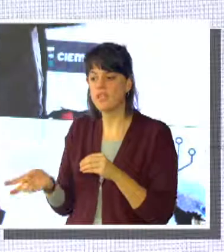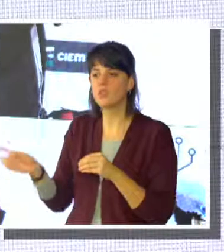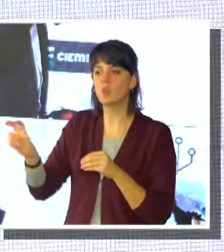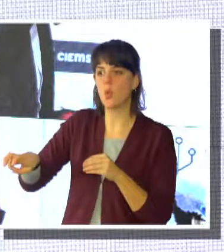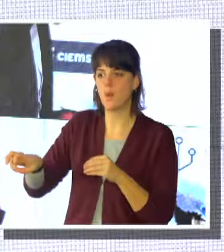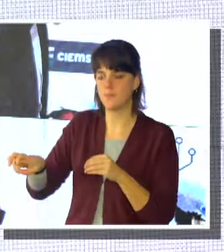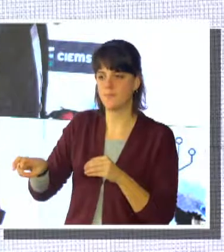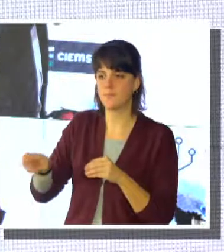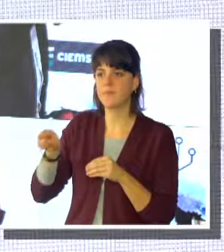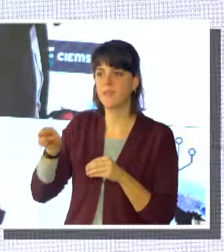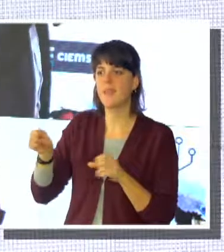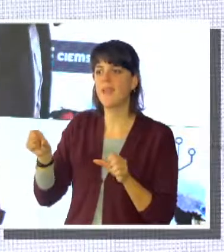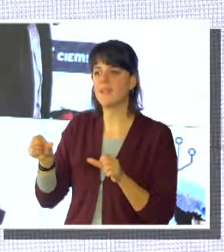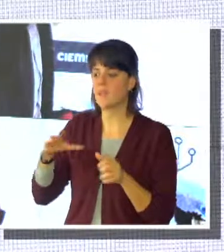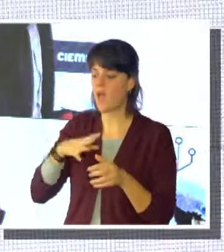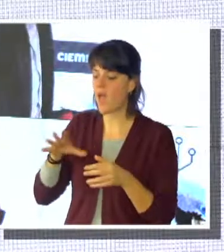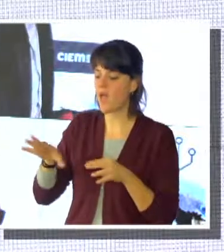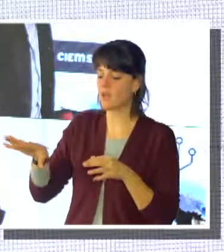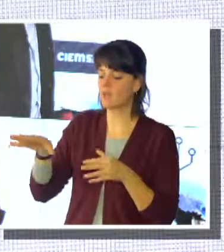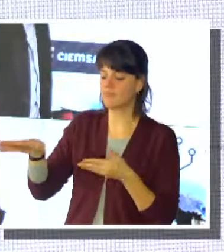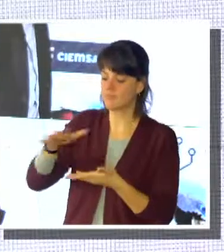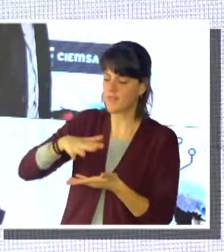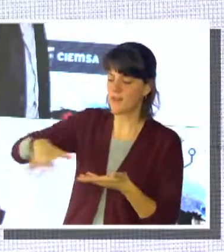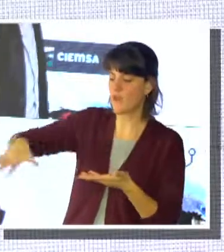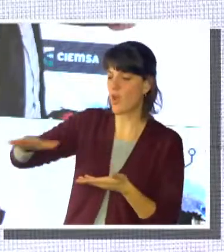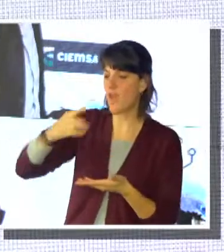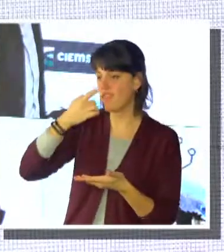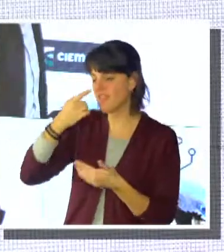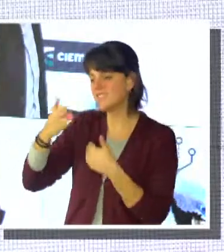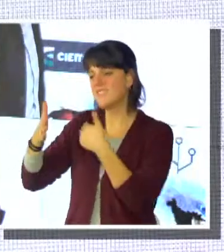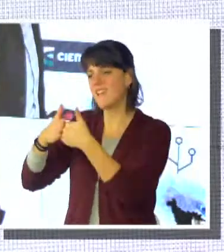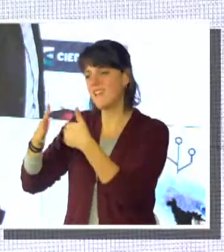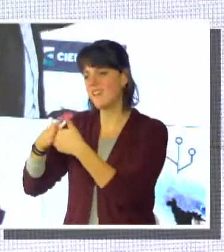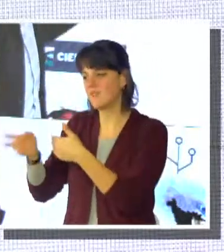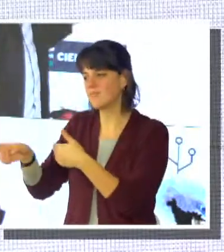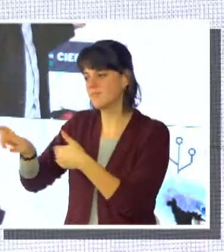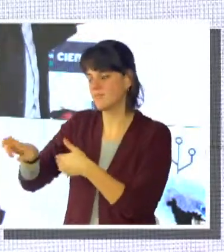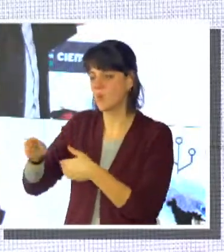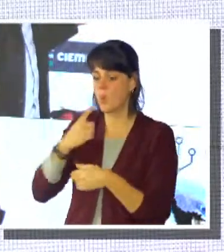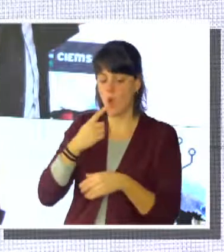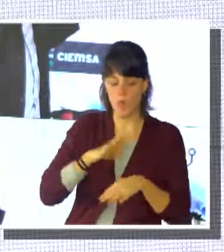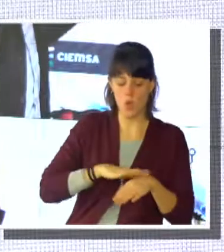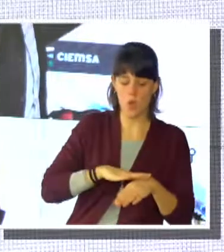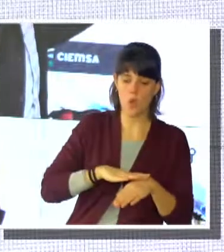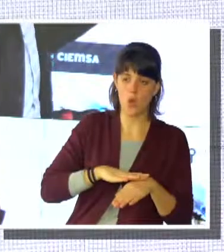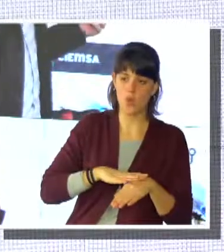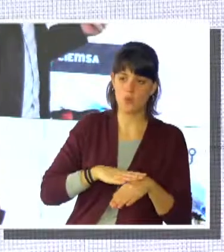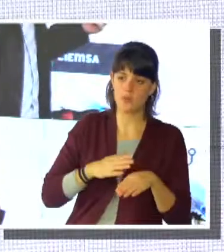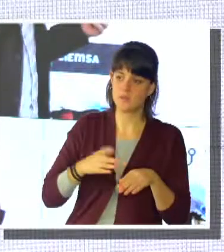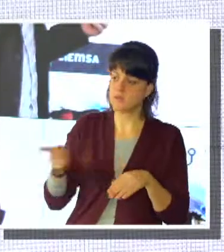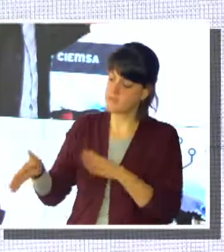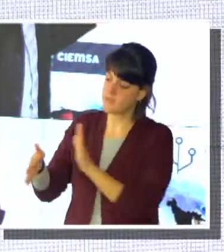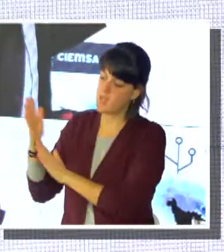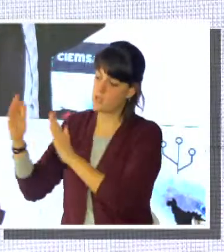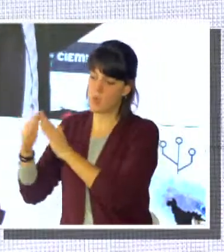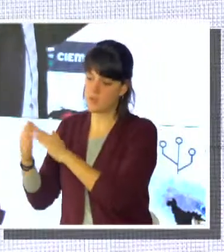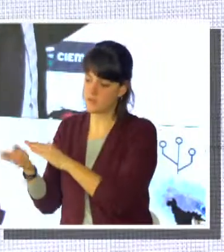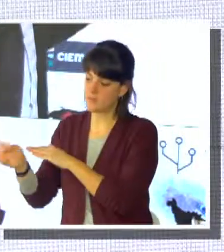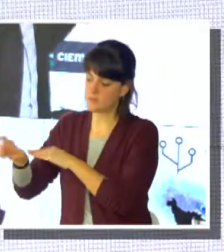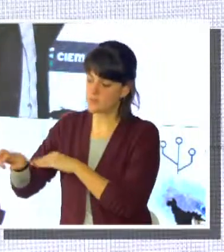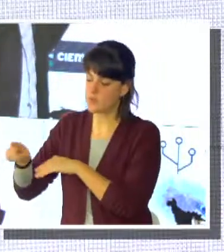teórico. Tomamos consideraciones distintas en los puntos de salida y los puntos de llegada, debido a que a veces los choferes prenden